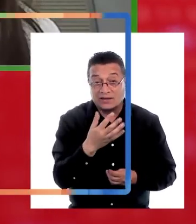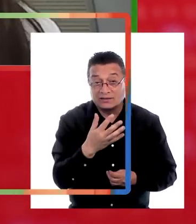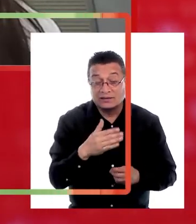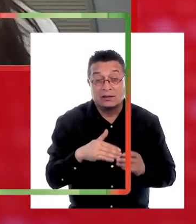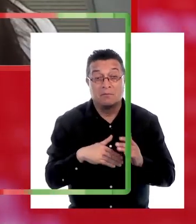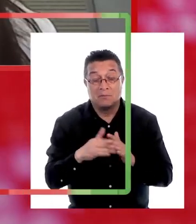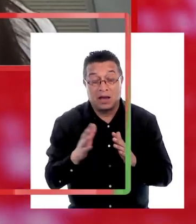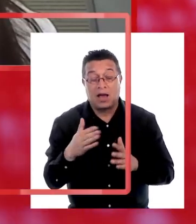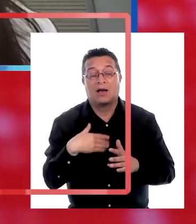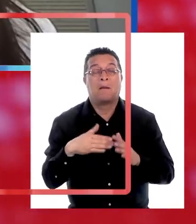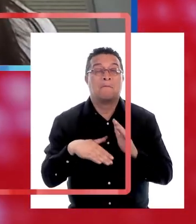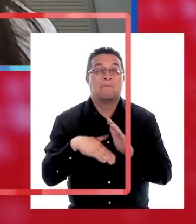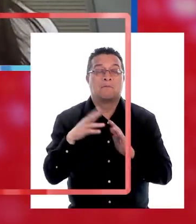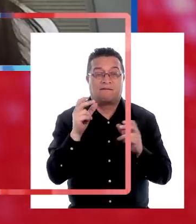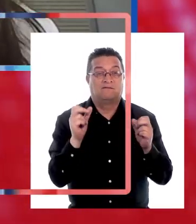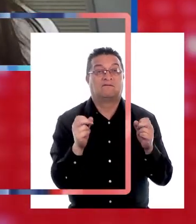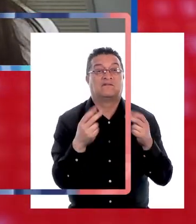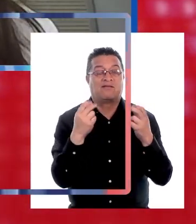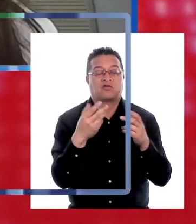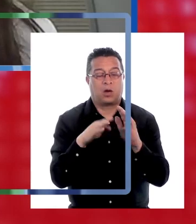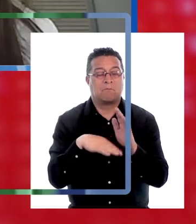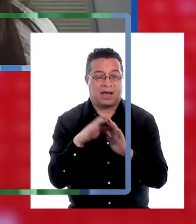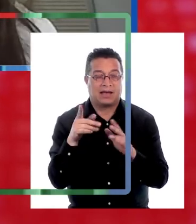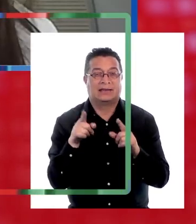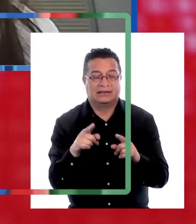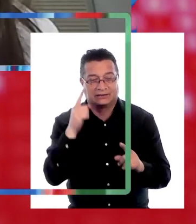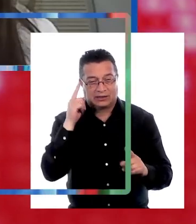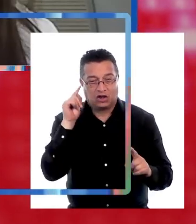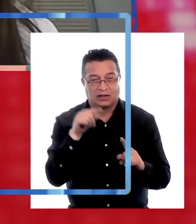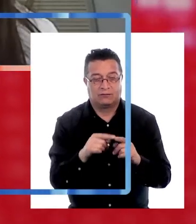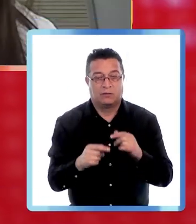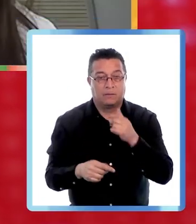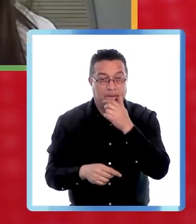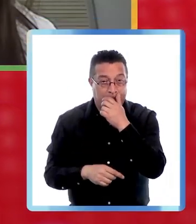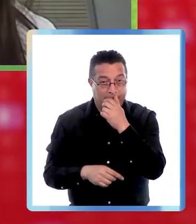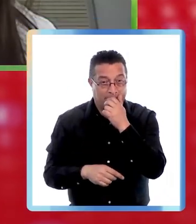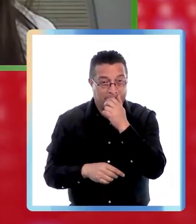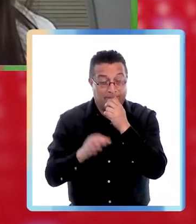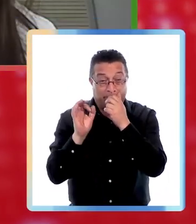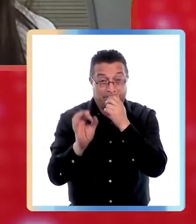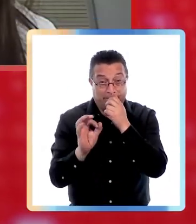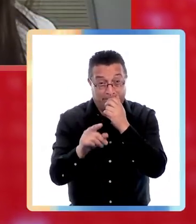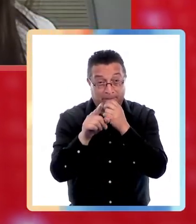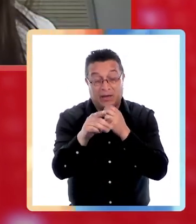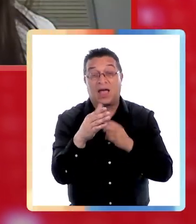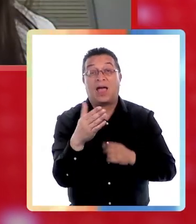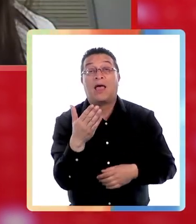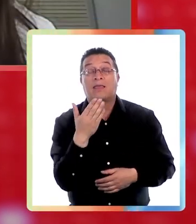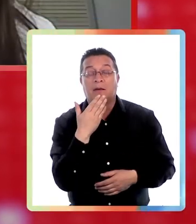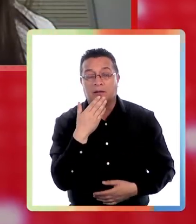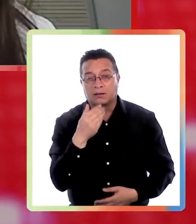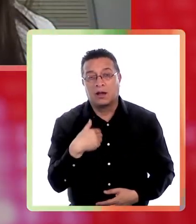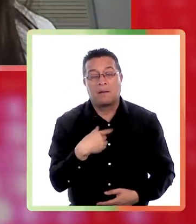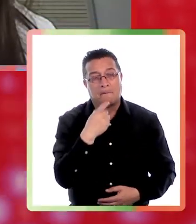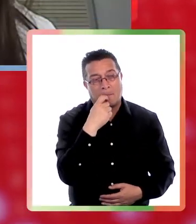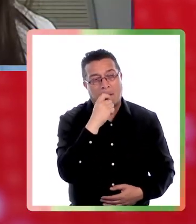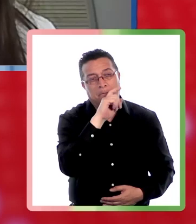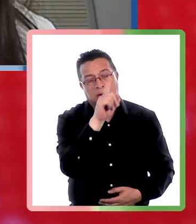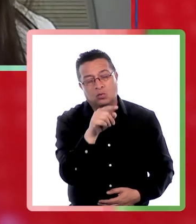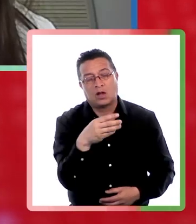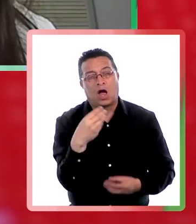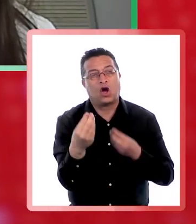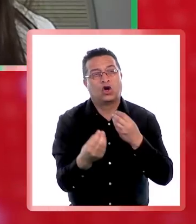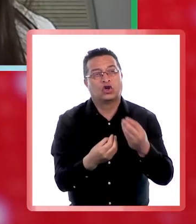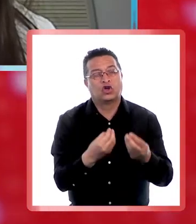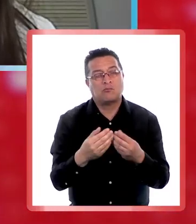sencillo, mayor sobrevida, ese es el objetivo. Definitivamente. Y también quería preguntarle